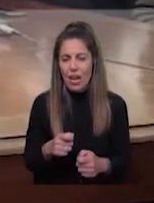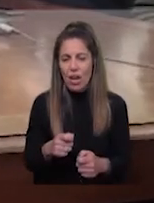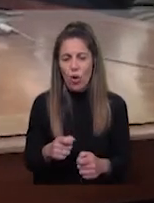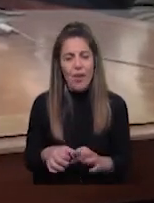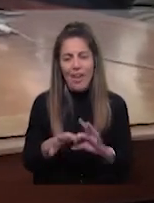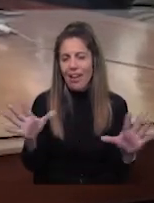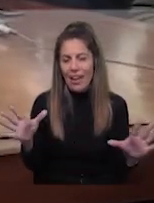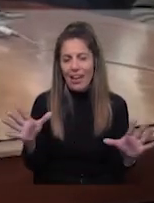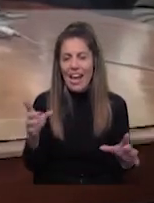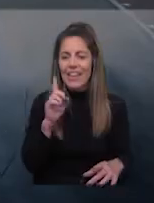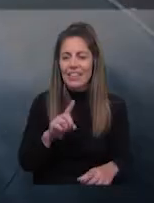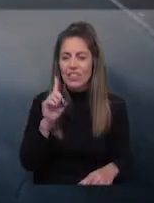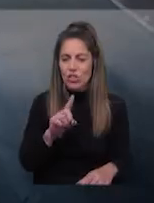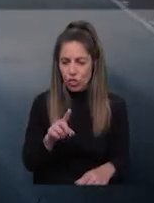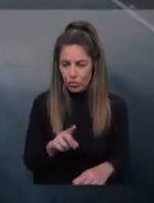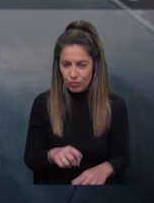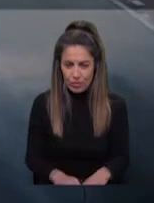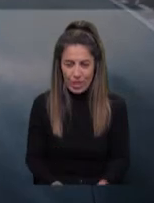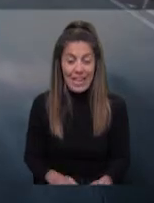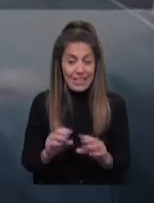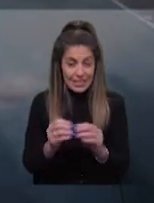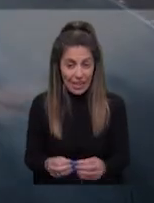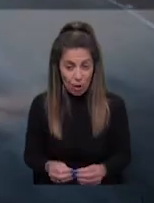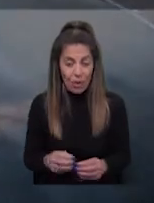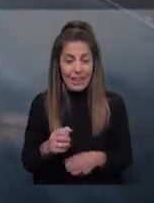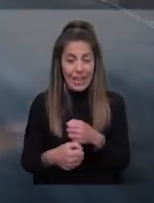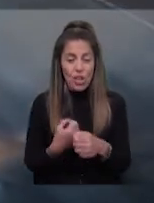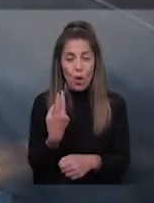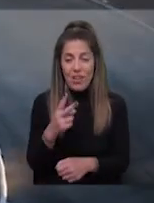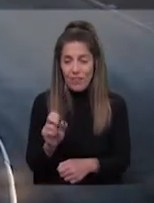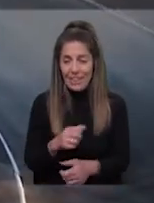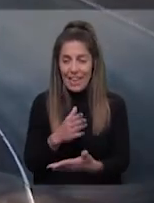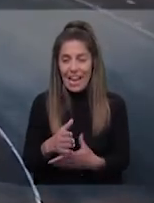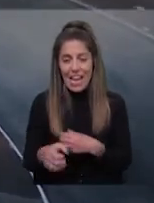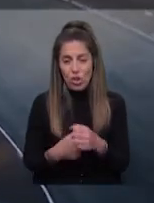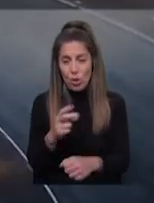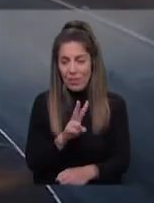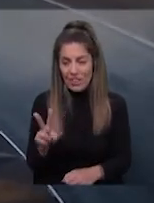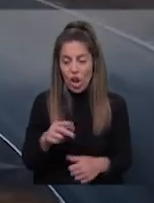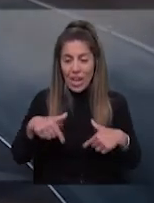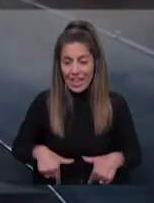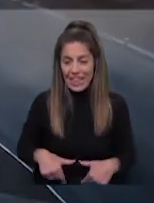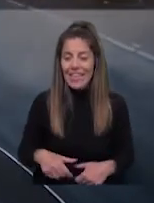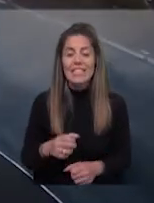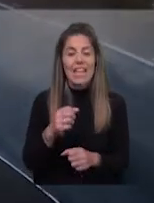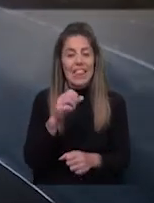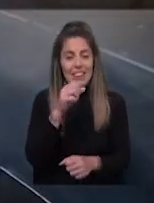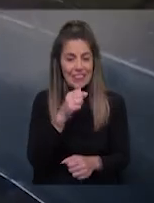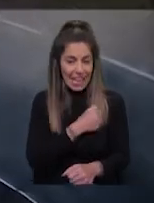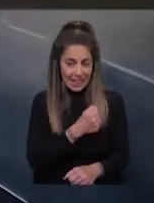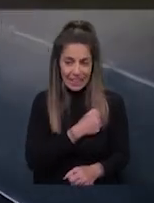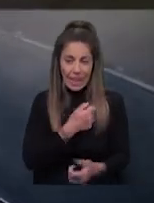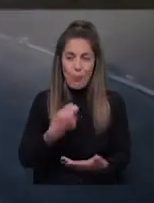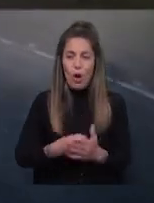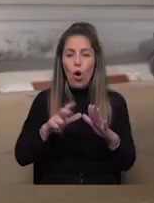clara intencionalidad. Se calcula que entre el 2020 y el 2022, la Intendencia de Artigas pagó 8 millones